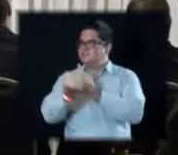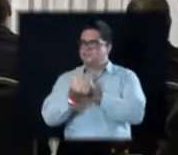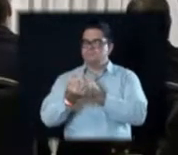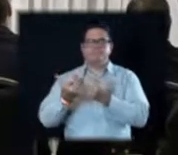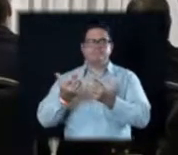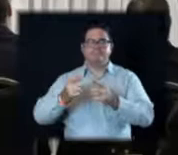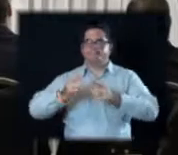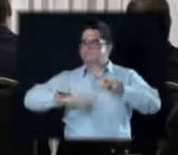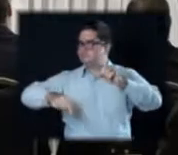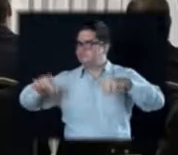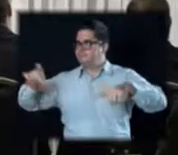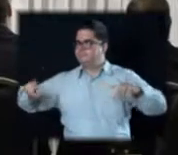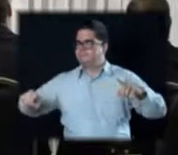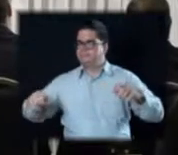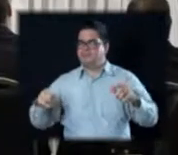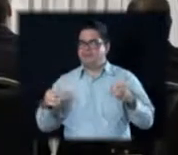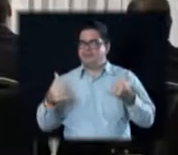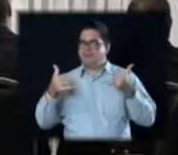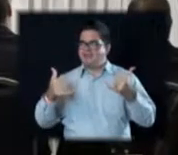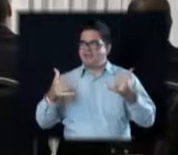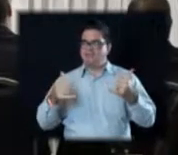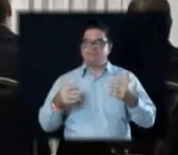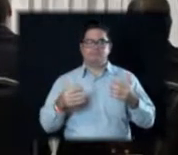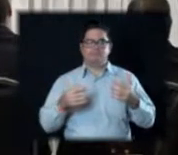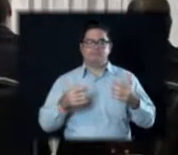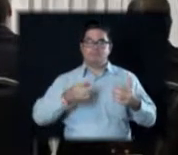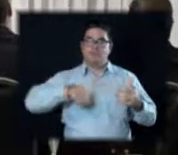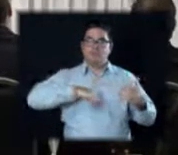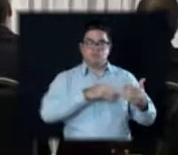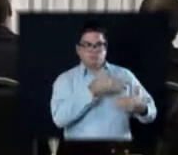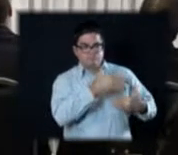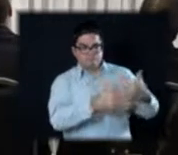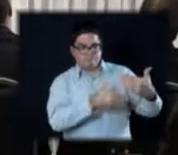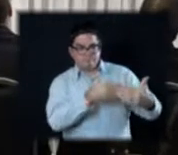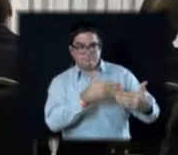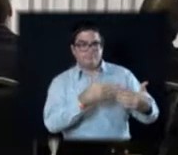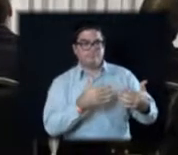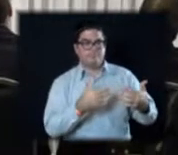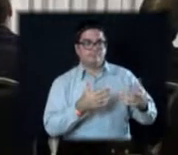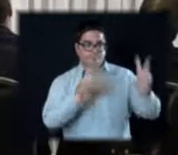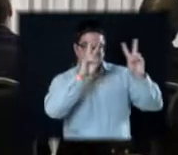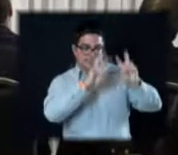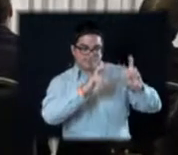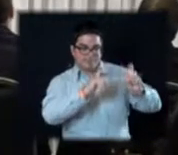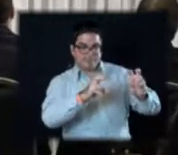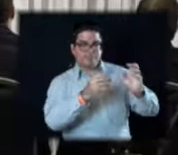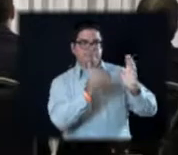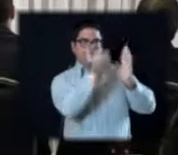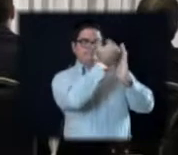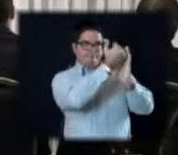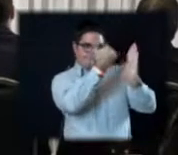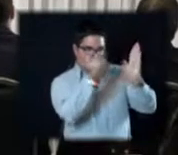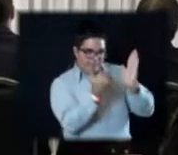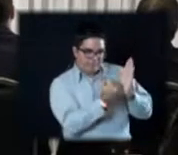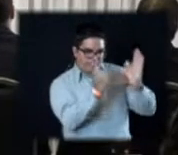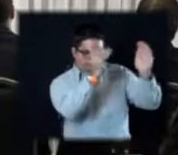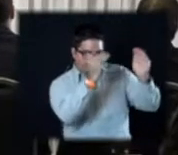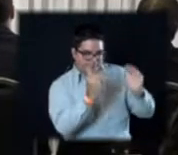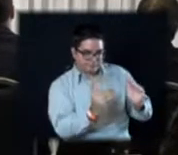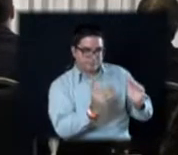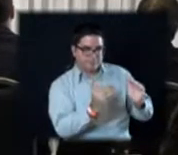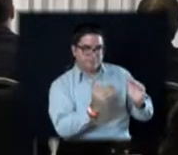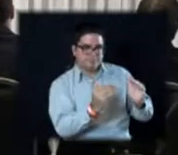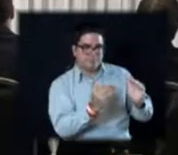esta observación según vamos a las próximas etapas del análisis, porque no pienso